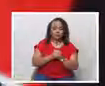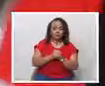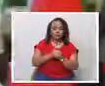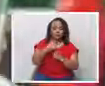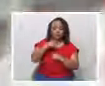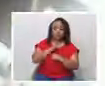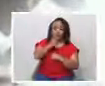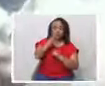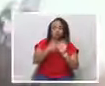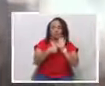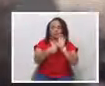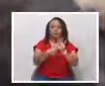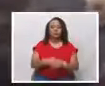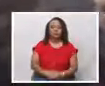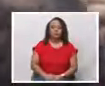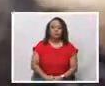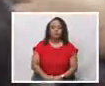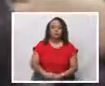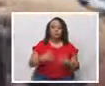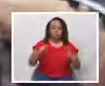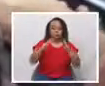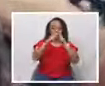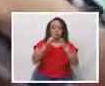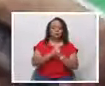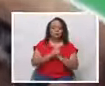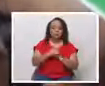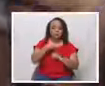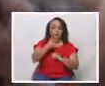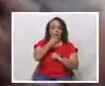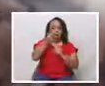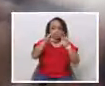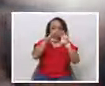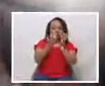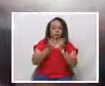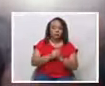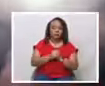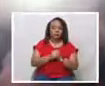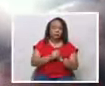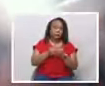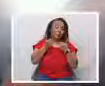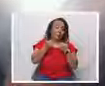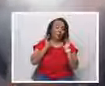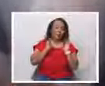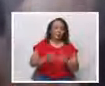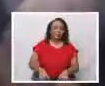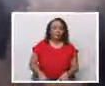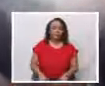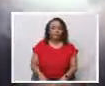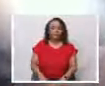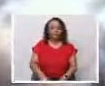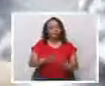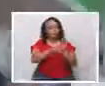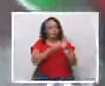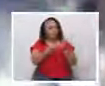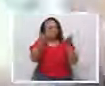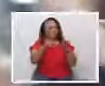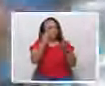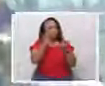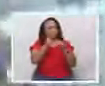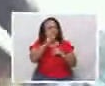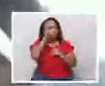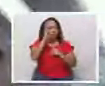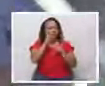fui a demostrarlo a París, que soy el mejor del mundo y no, pura vida. ¿Qué significa ser recibido por tanto